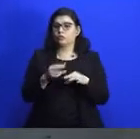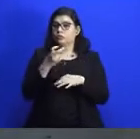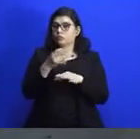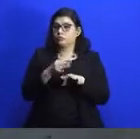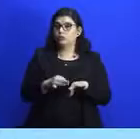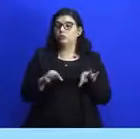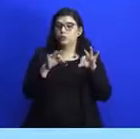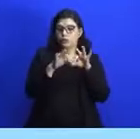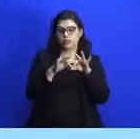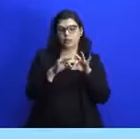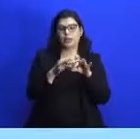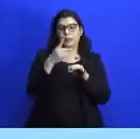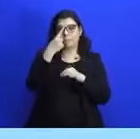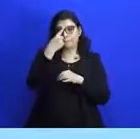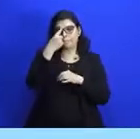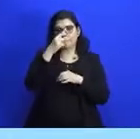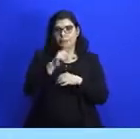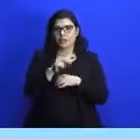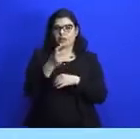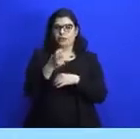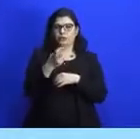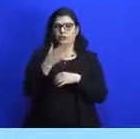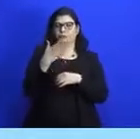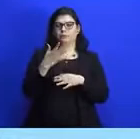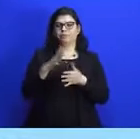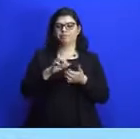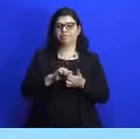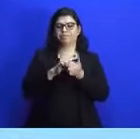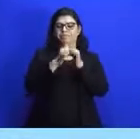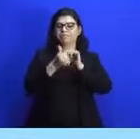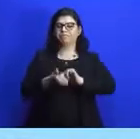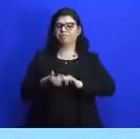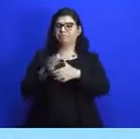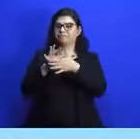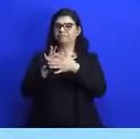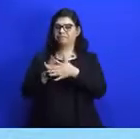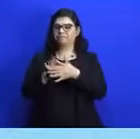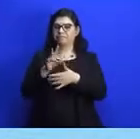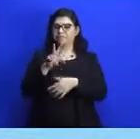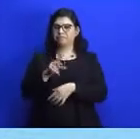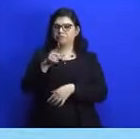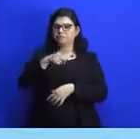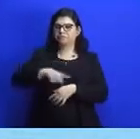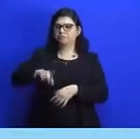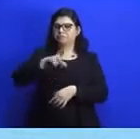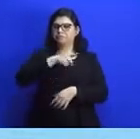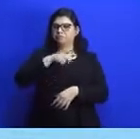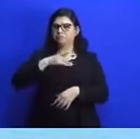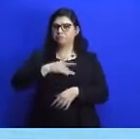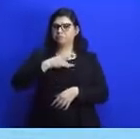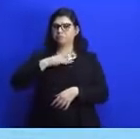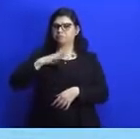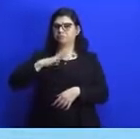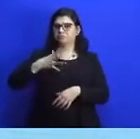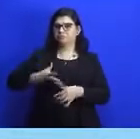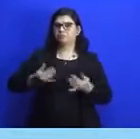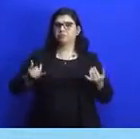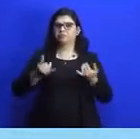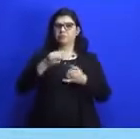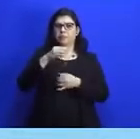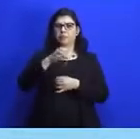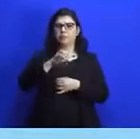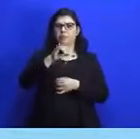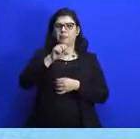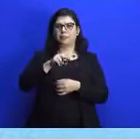en hacer que esto sea una realidad. Entonces, sintámonos muy orgullosos de lo que hemos logrado. Como escucharon a Mariana, es el